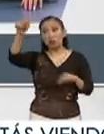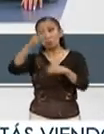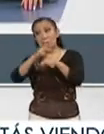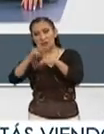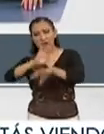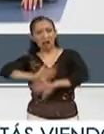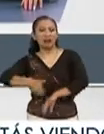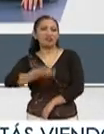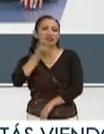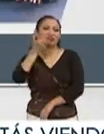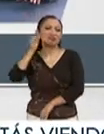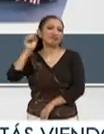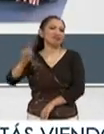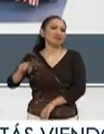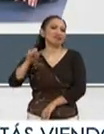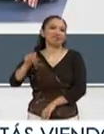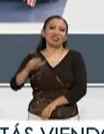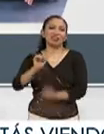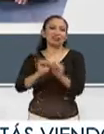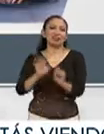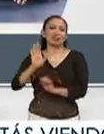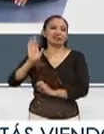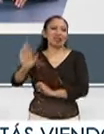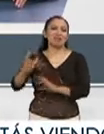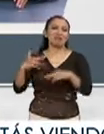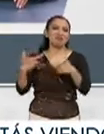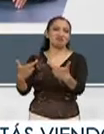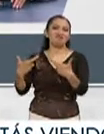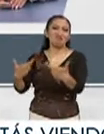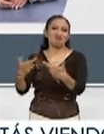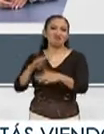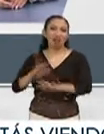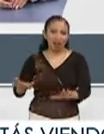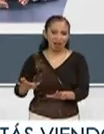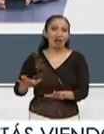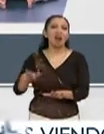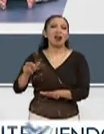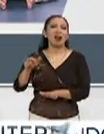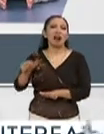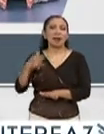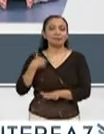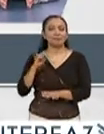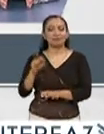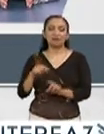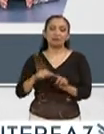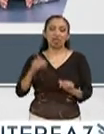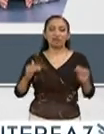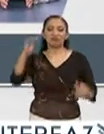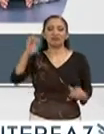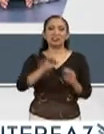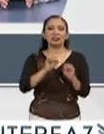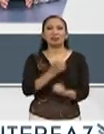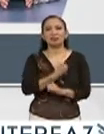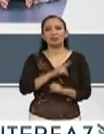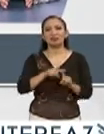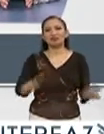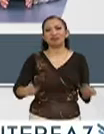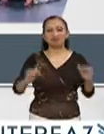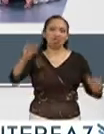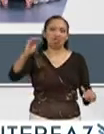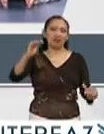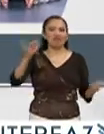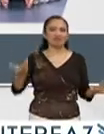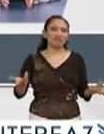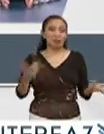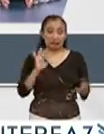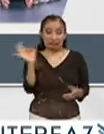países que ya tienen este tipo de donadores de facto, bueno, es justo el sistema de salud. Claro. Entonces,